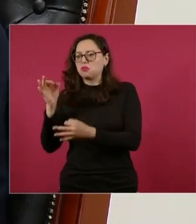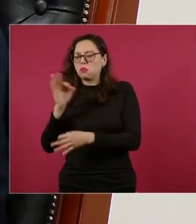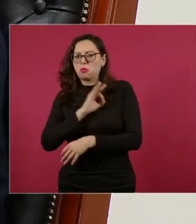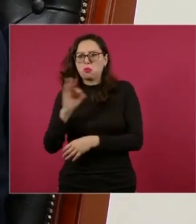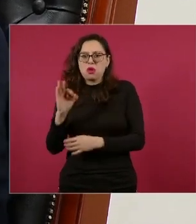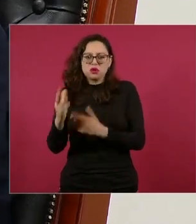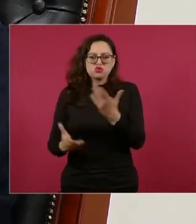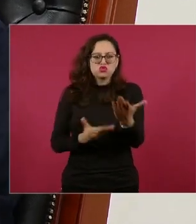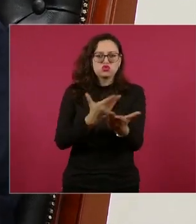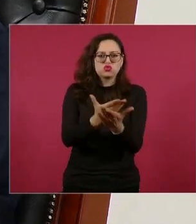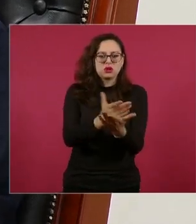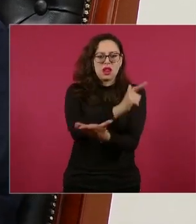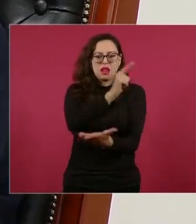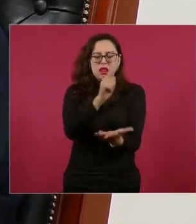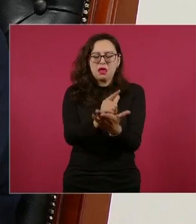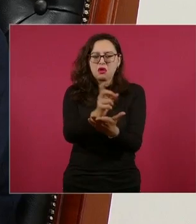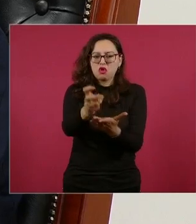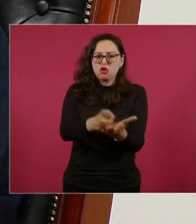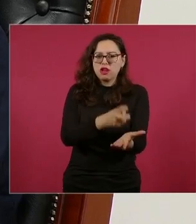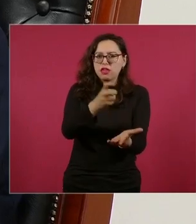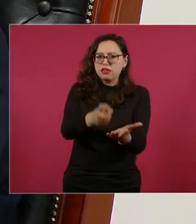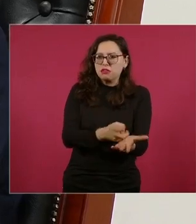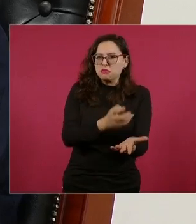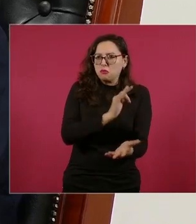¿Para qué es entonces el poder legislativo?